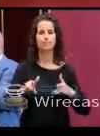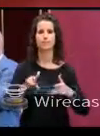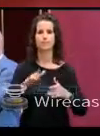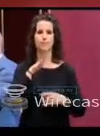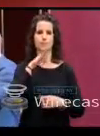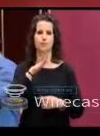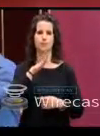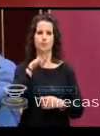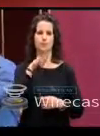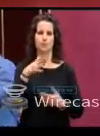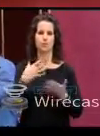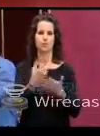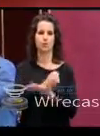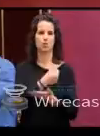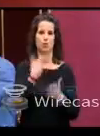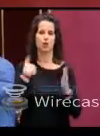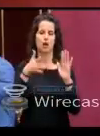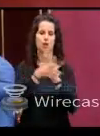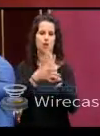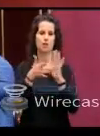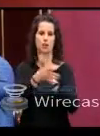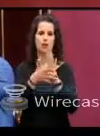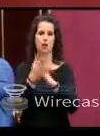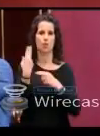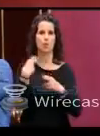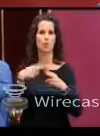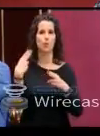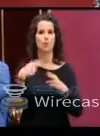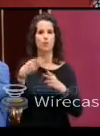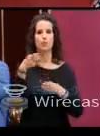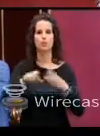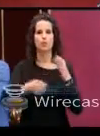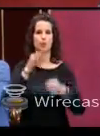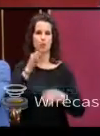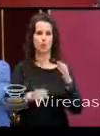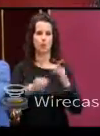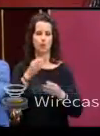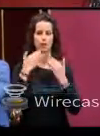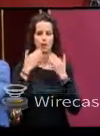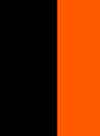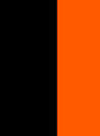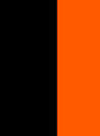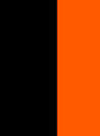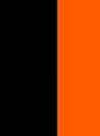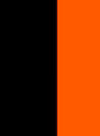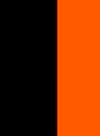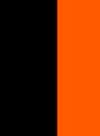teniendo presente todo el razonamiento político y jurídico que le he dado. Muchas gracias.